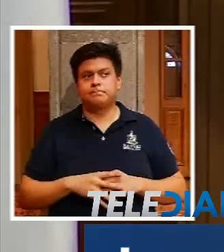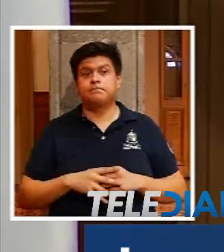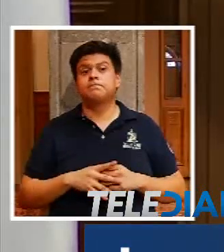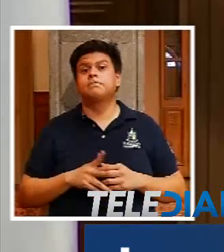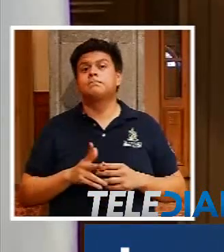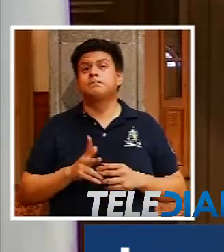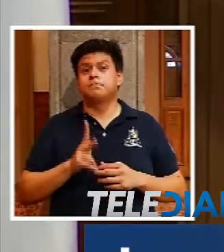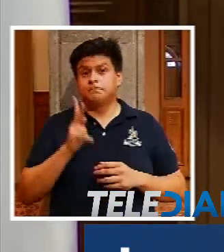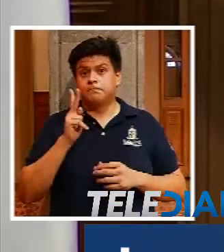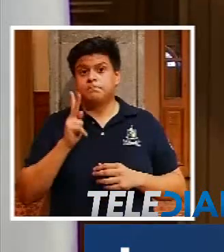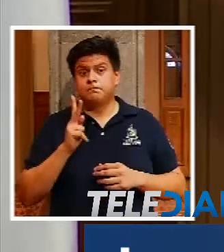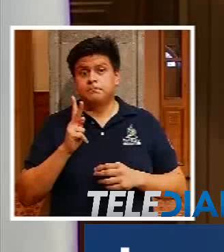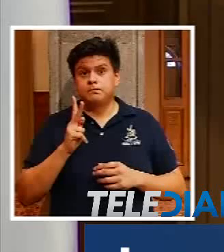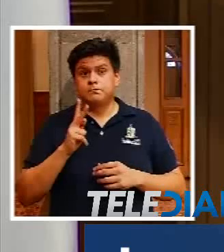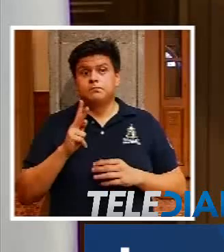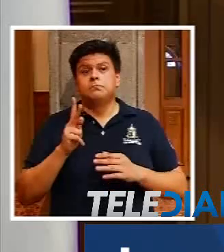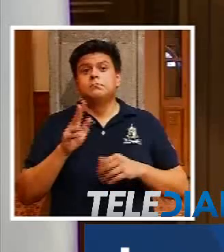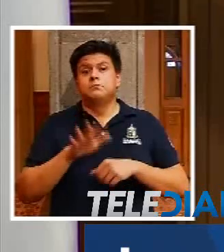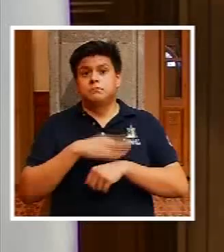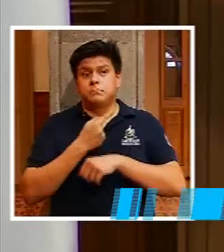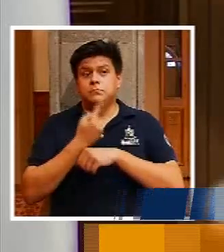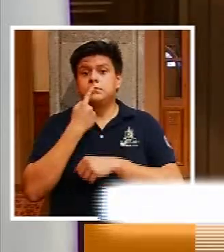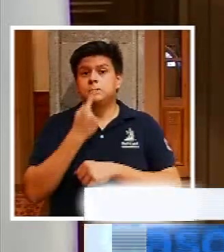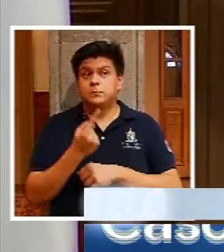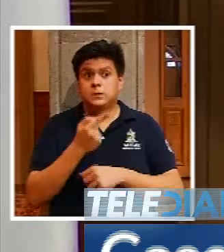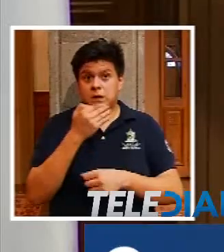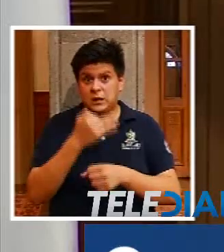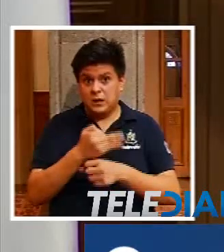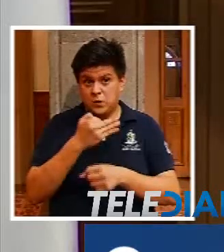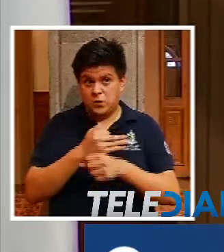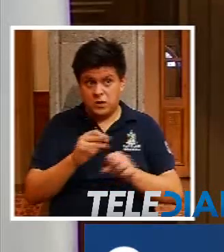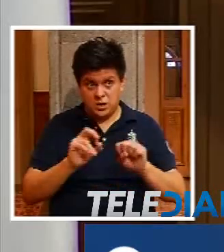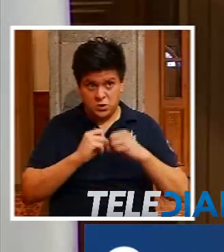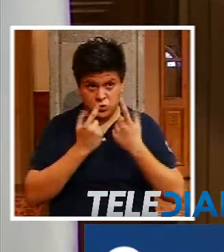embargo, repito, las circunstancias sociales actuales